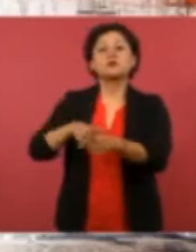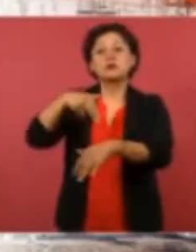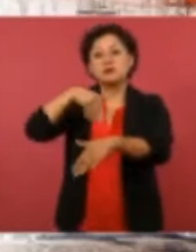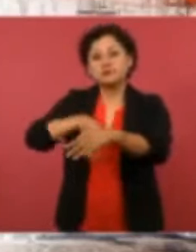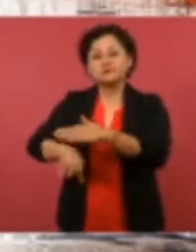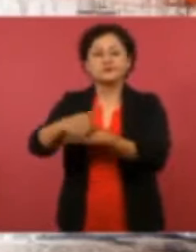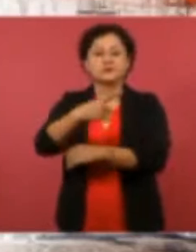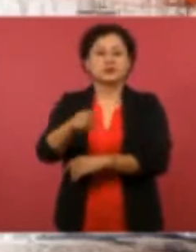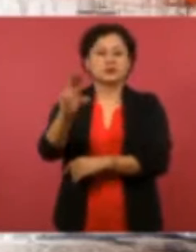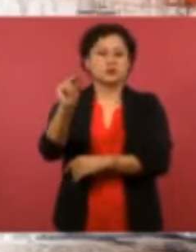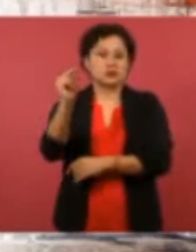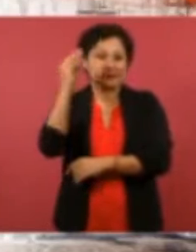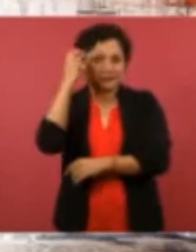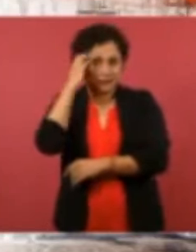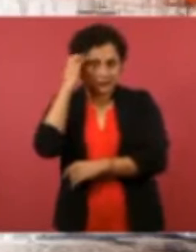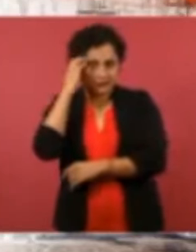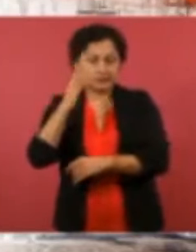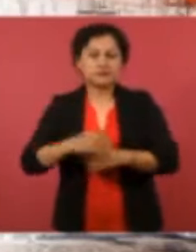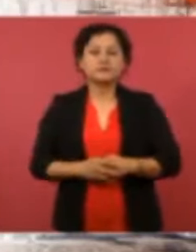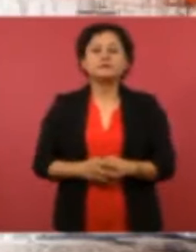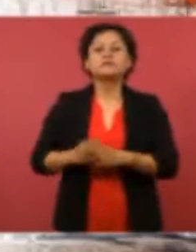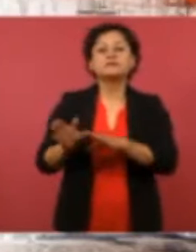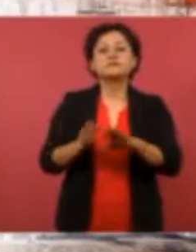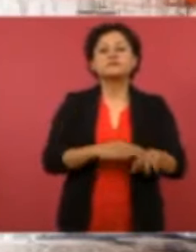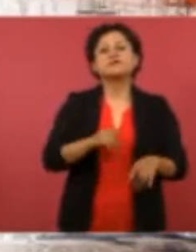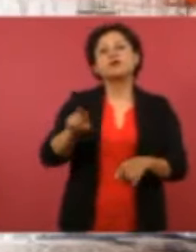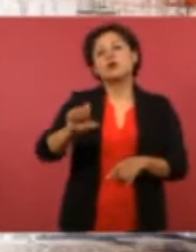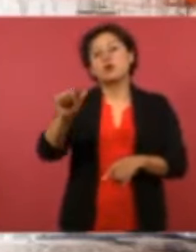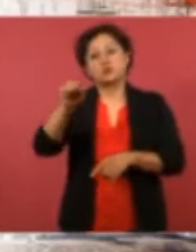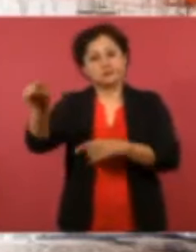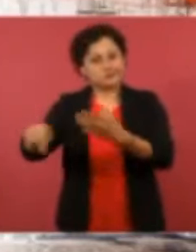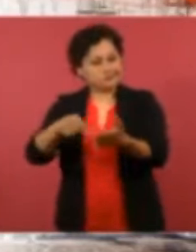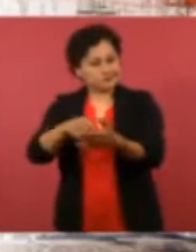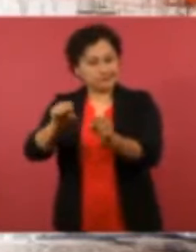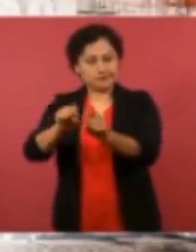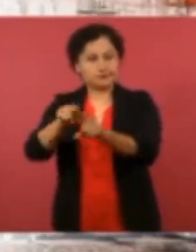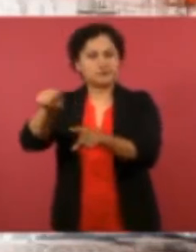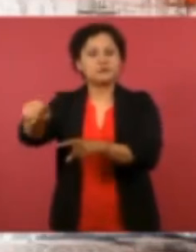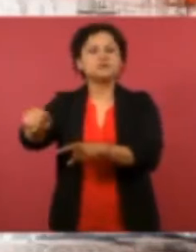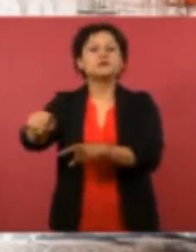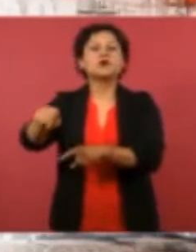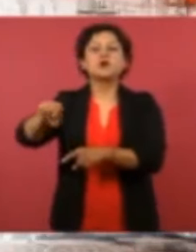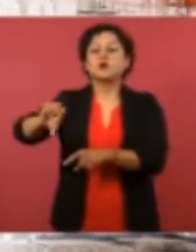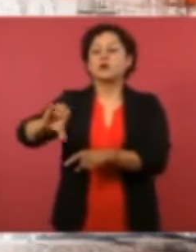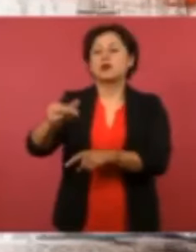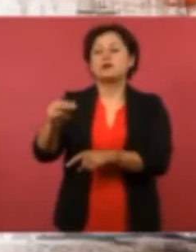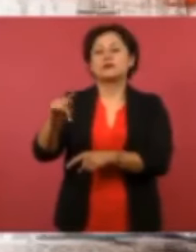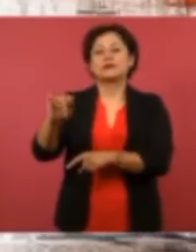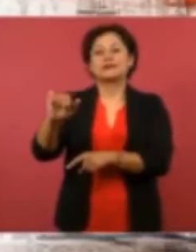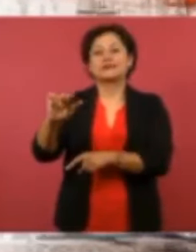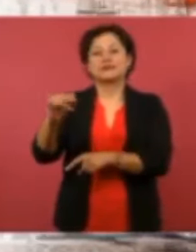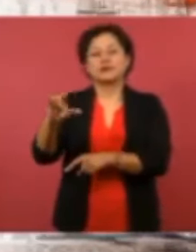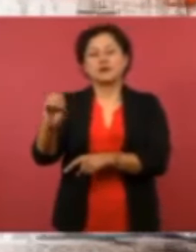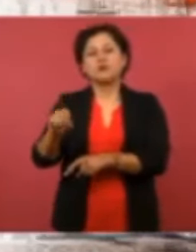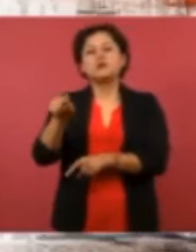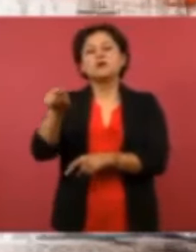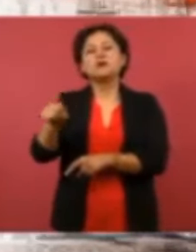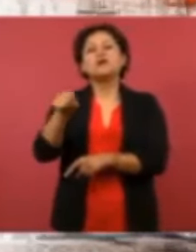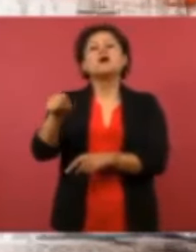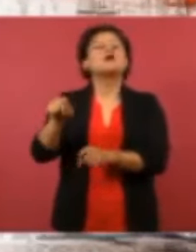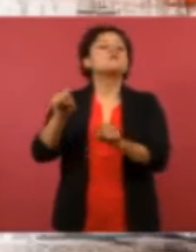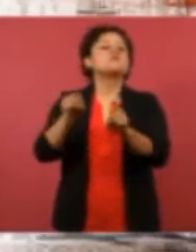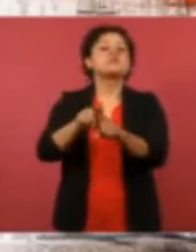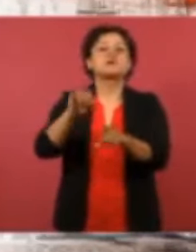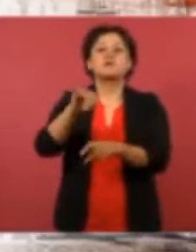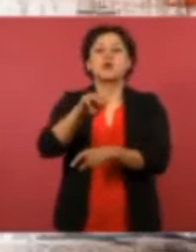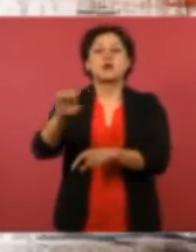camas también allá se puso en operación por parte del seguro social el nuevo hospital de cuautlancingo y por parte de estar la unidad